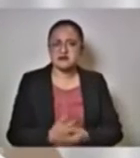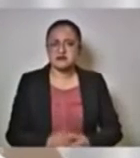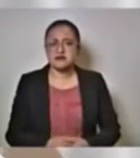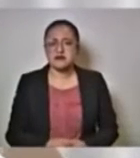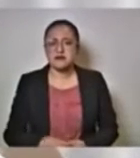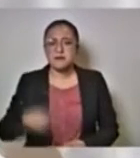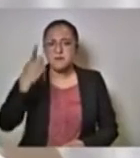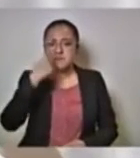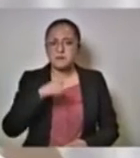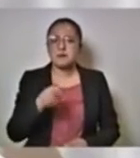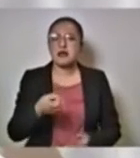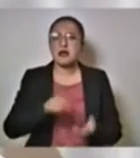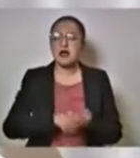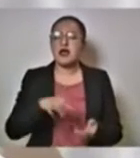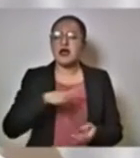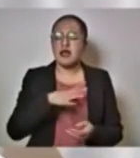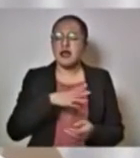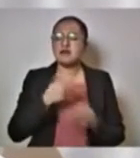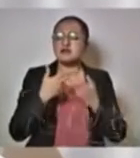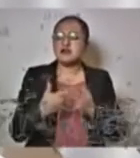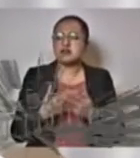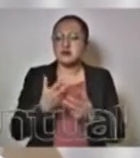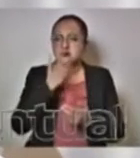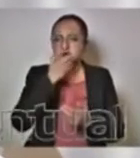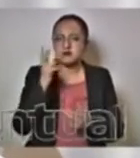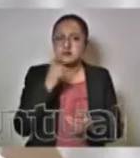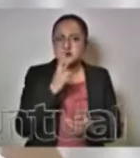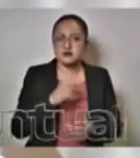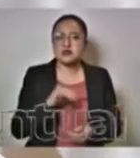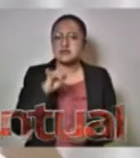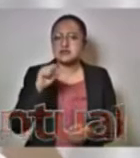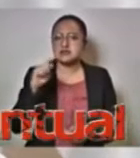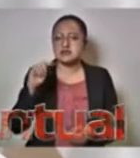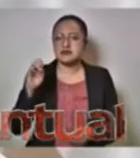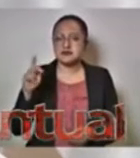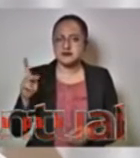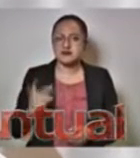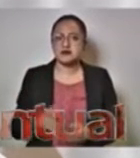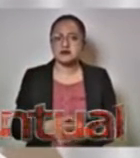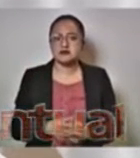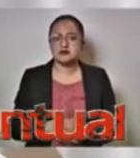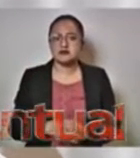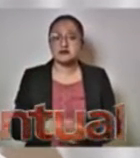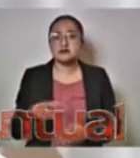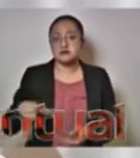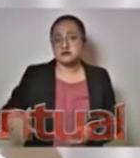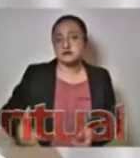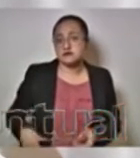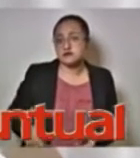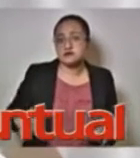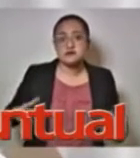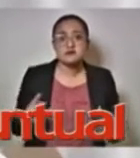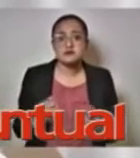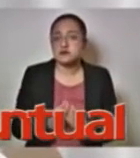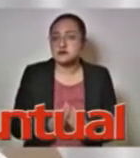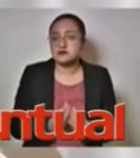para que haya ventiladores disponibles para step que finalmente es gobierno